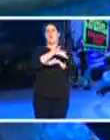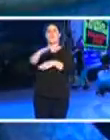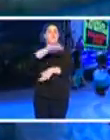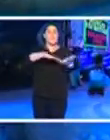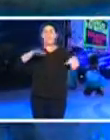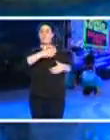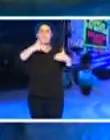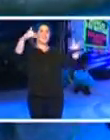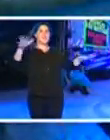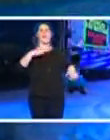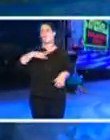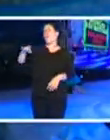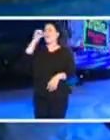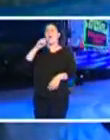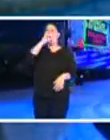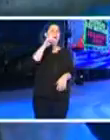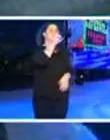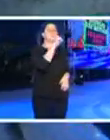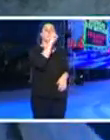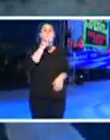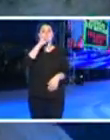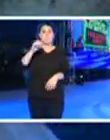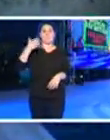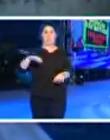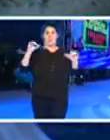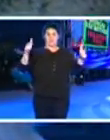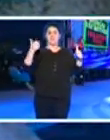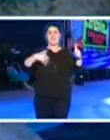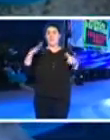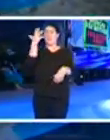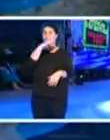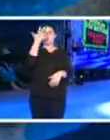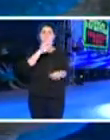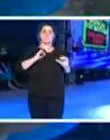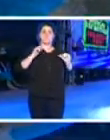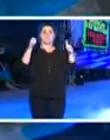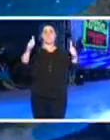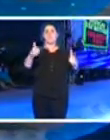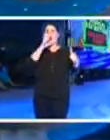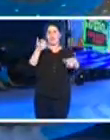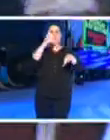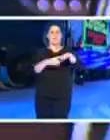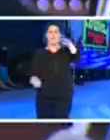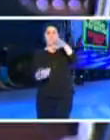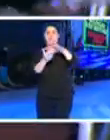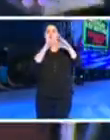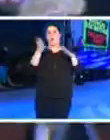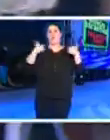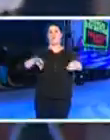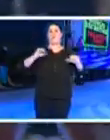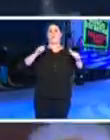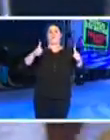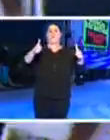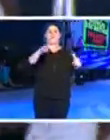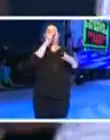podré cantarte. Empieza ya, ya no hay vuelta atrás. Que se pare el tiempo, voy a comenzar. A mi